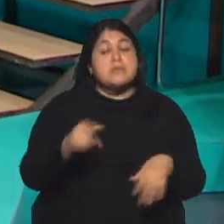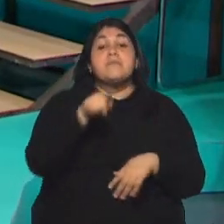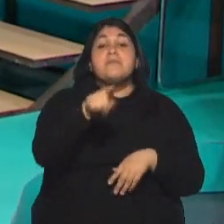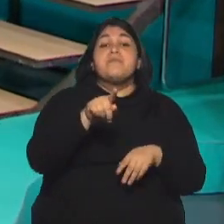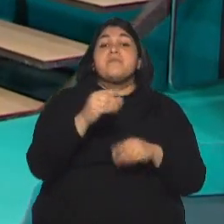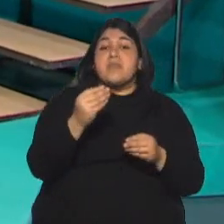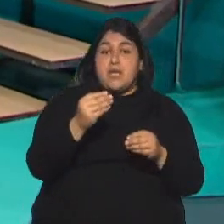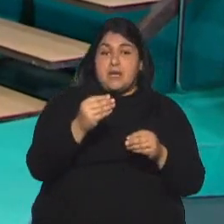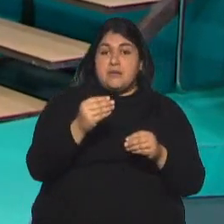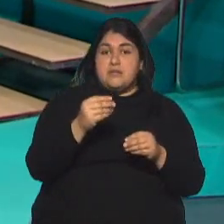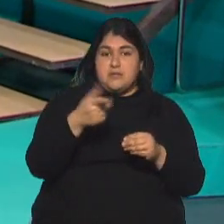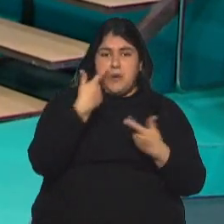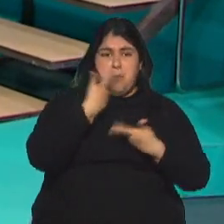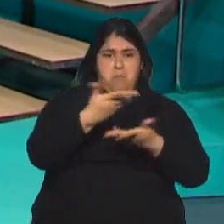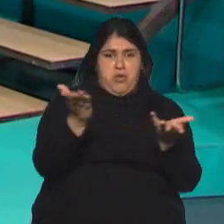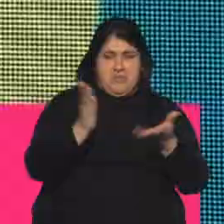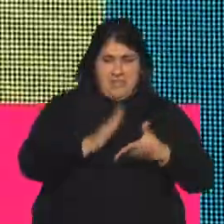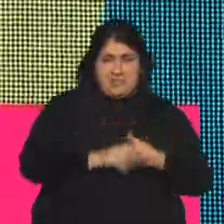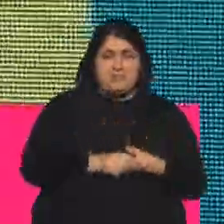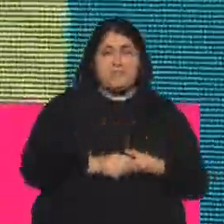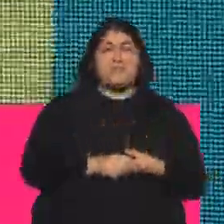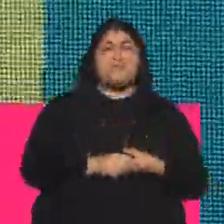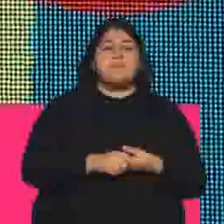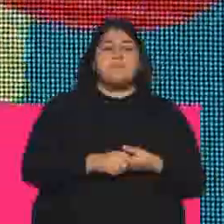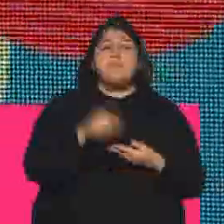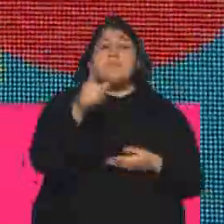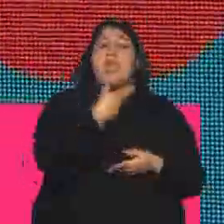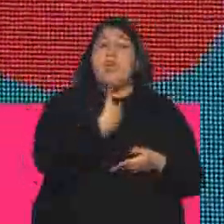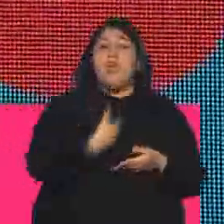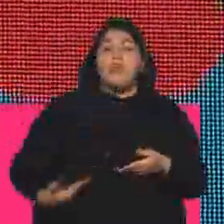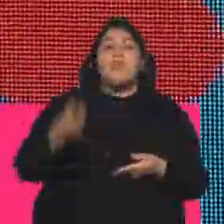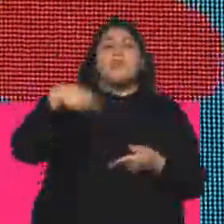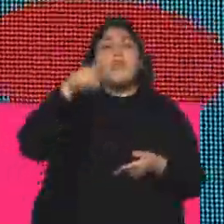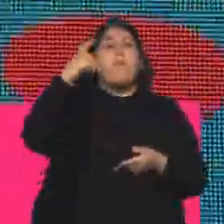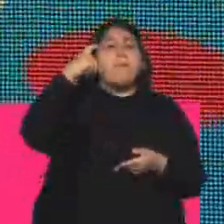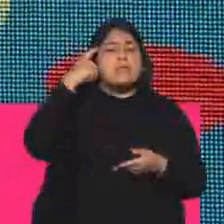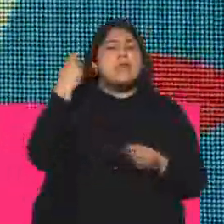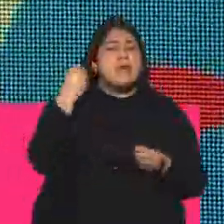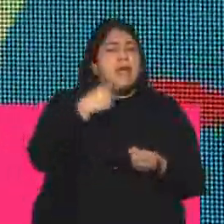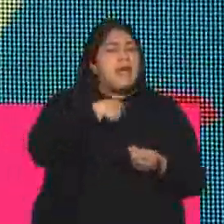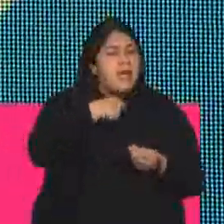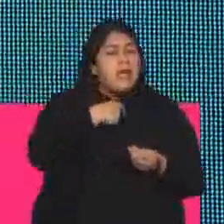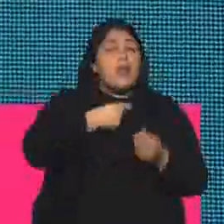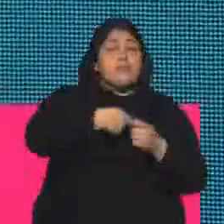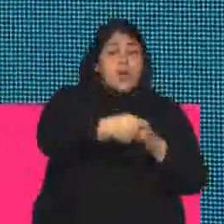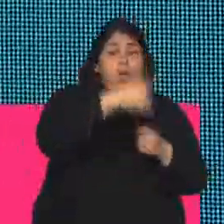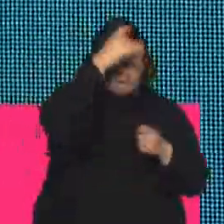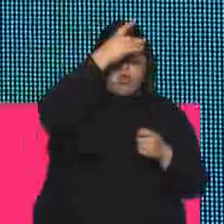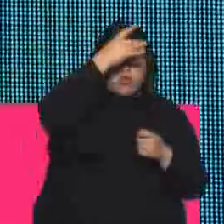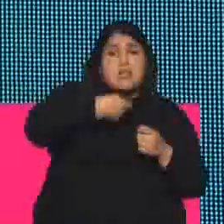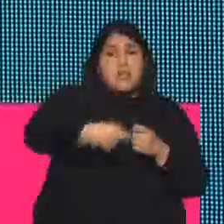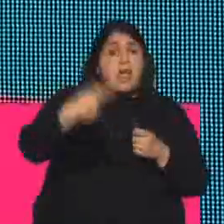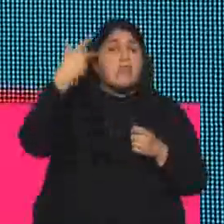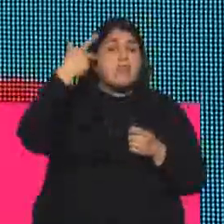polvo. Ahí lo ha adelantado. El gobierno está pensando en extender el ahora 12 y el ahora 18